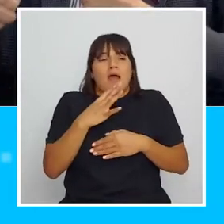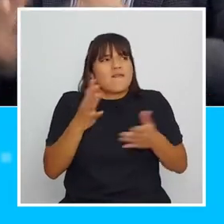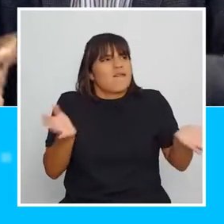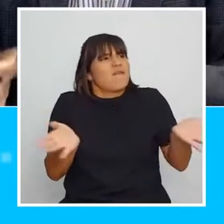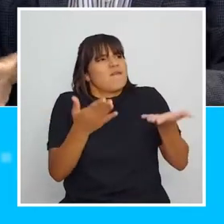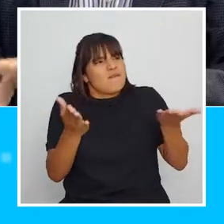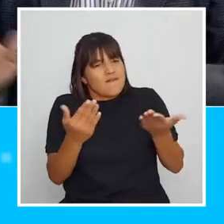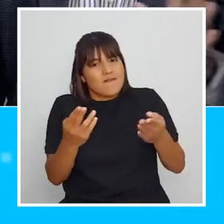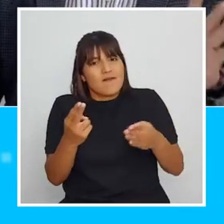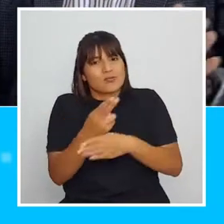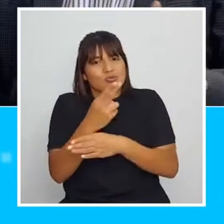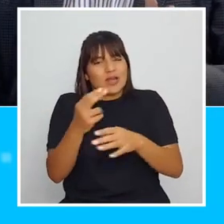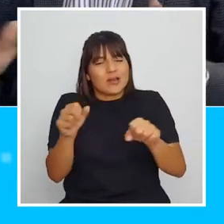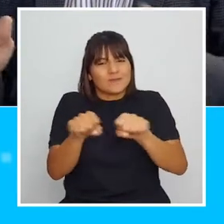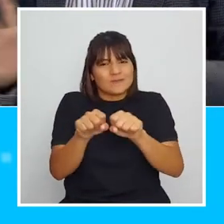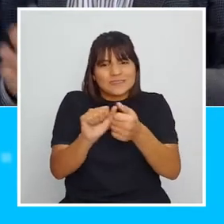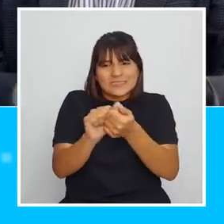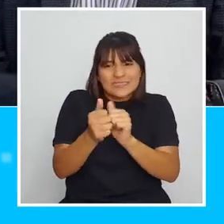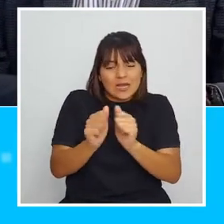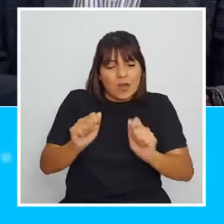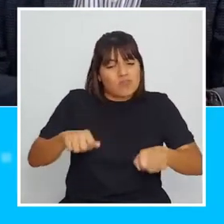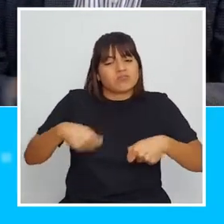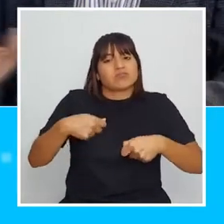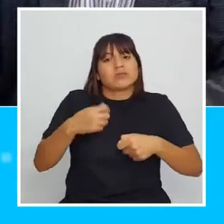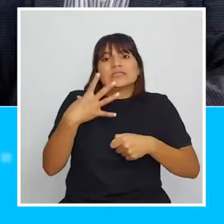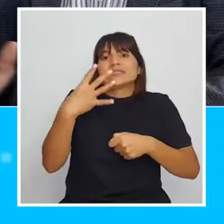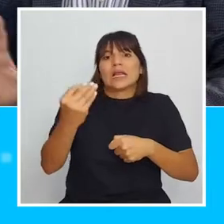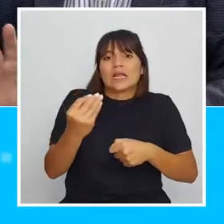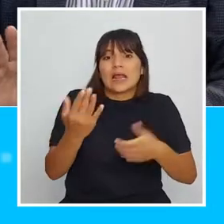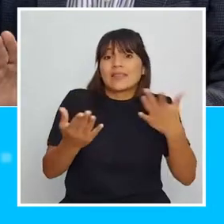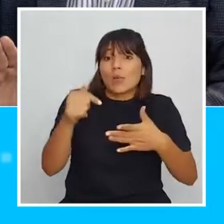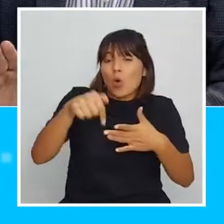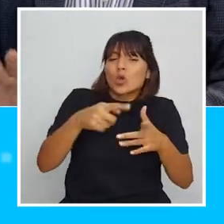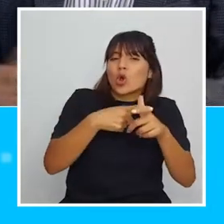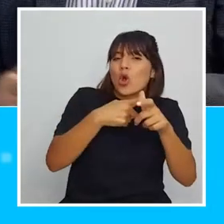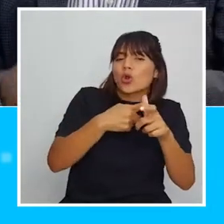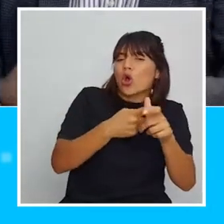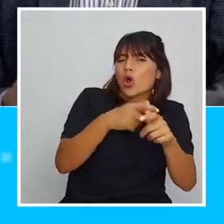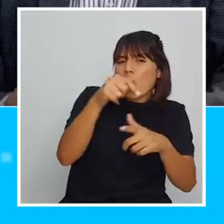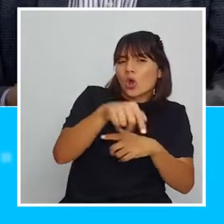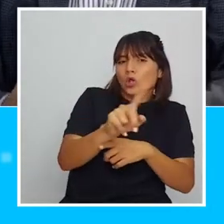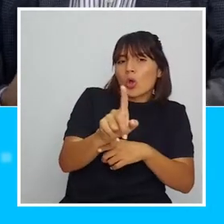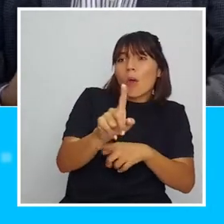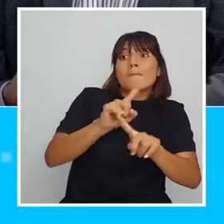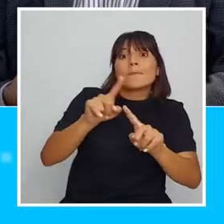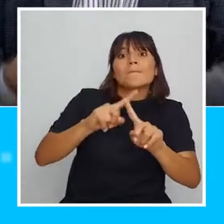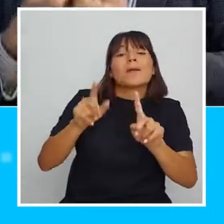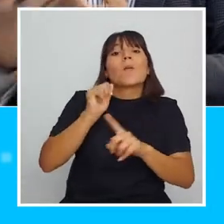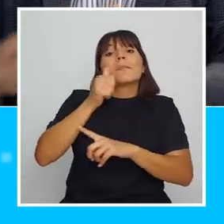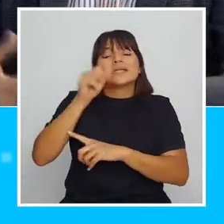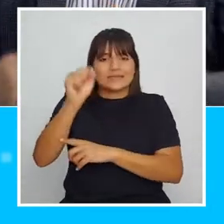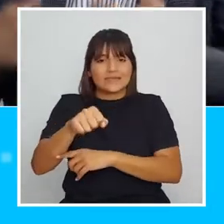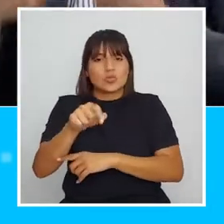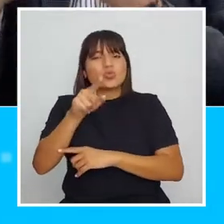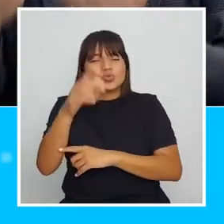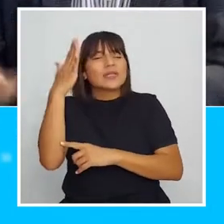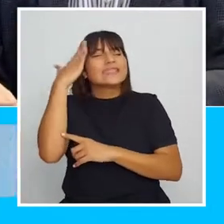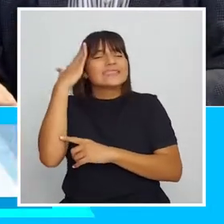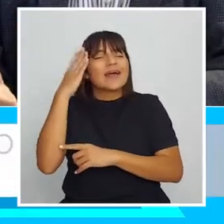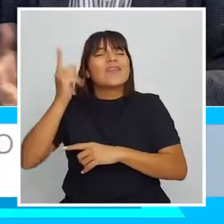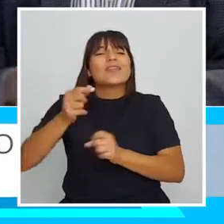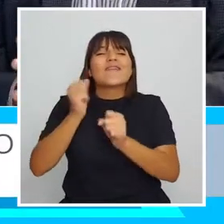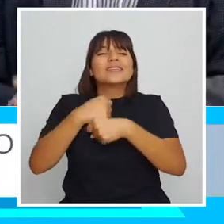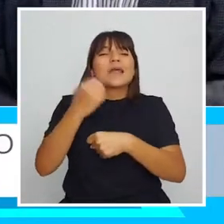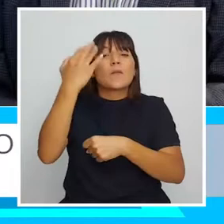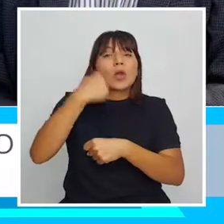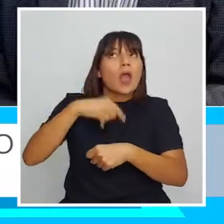pantaloncillo y a salir. Y tal vez no corrió hoy, pero corre mañana. Pero uno sabe que lo va a hacer porque el cerebro lo está